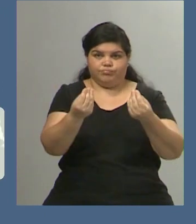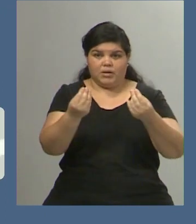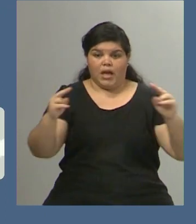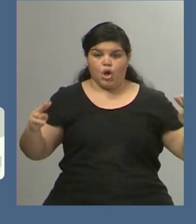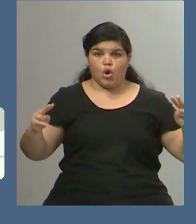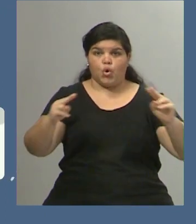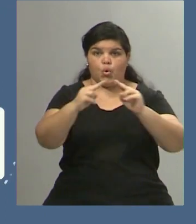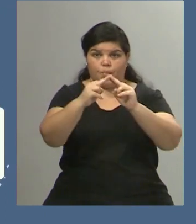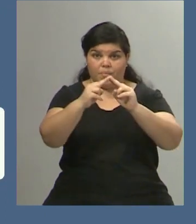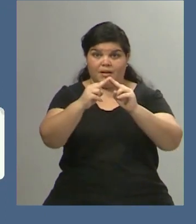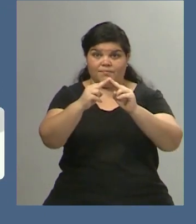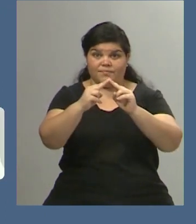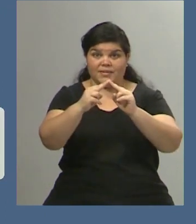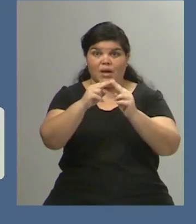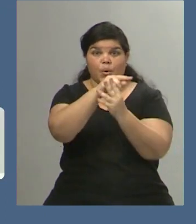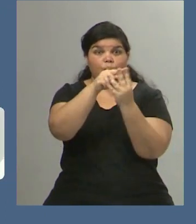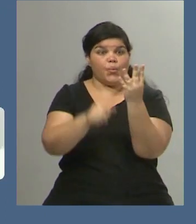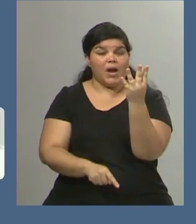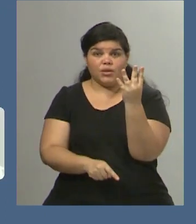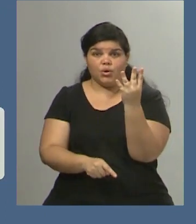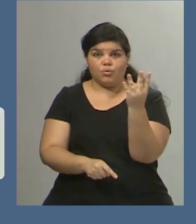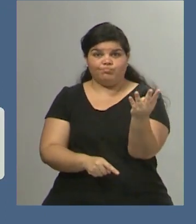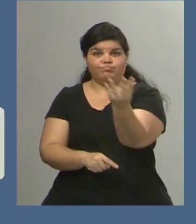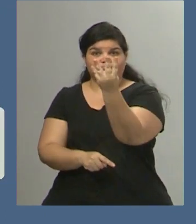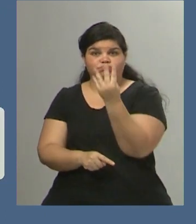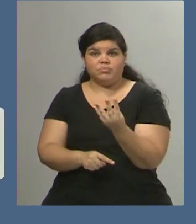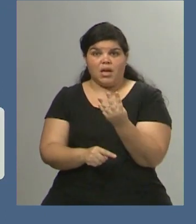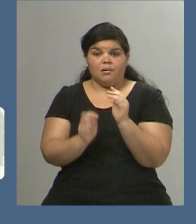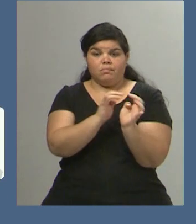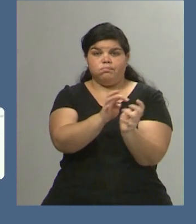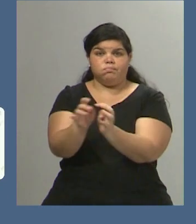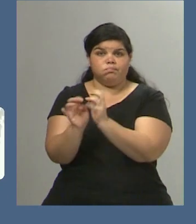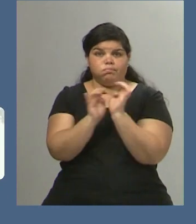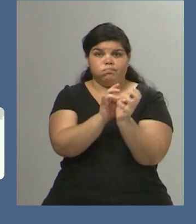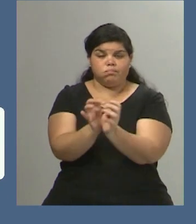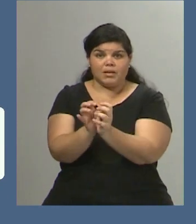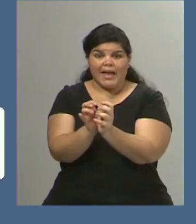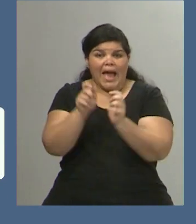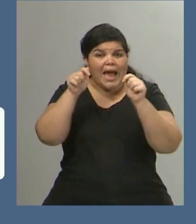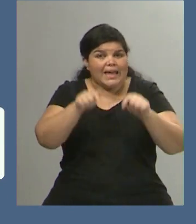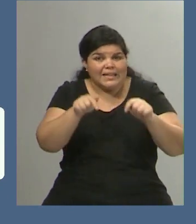los presidentes y demás, tengan claro de que este